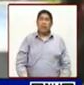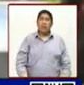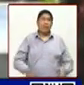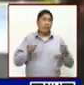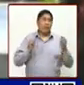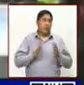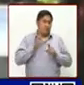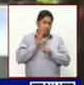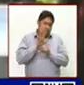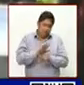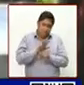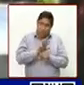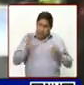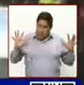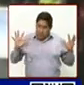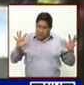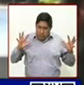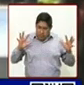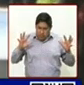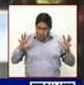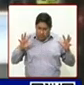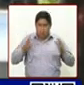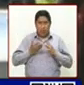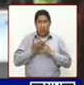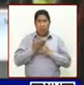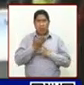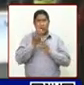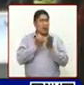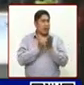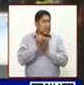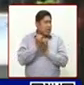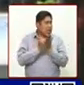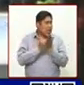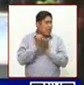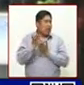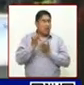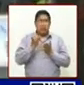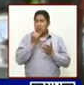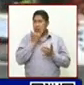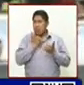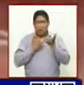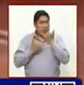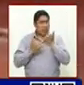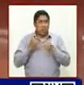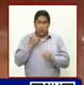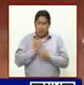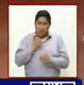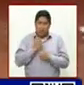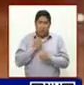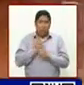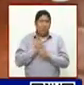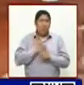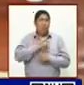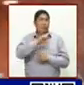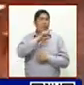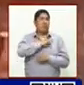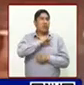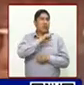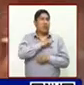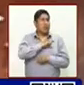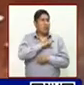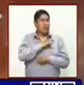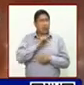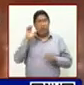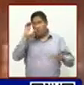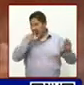Ante la presión que se ha ejercido a través de las redes sociales, a través de los trabajos policiales de